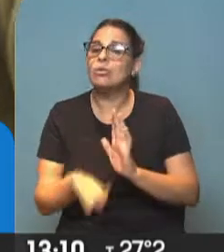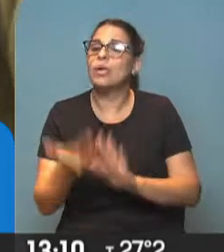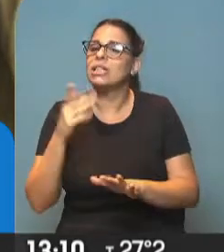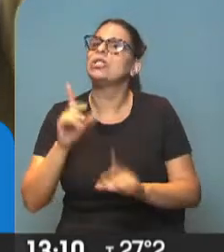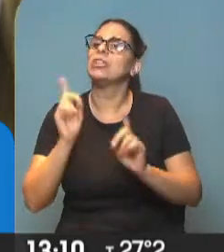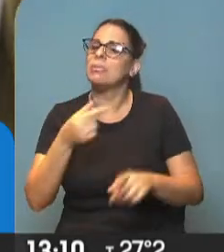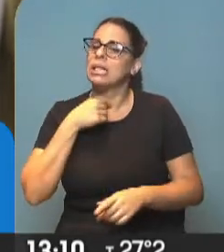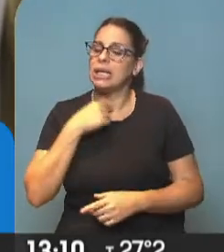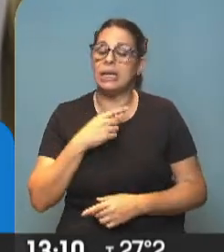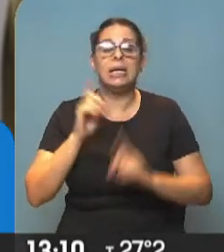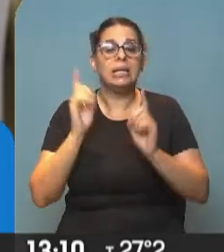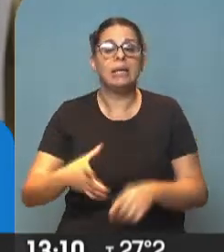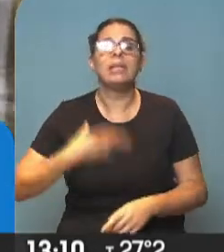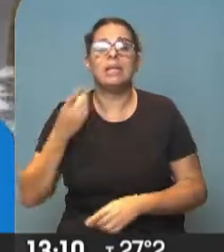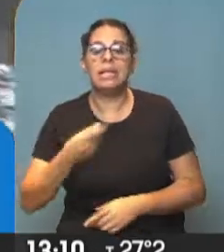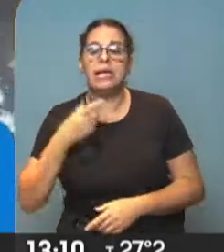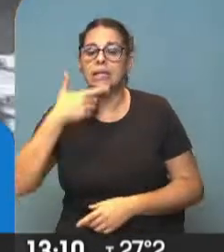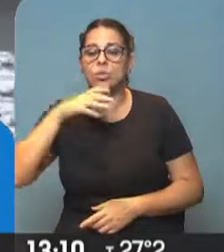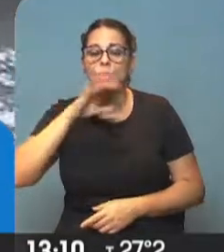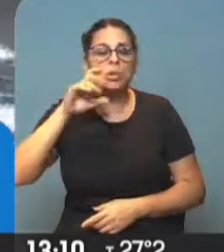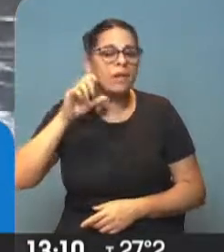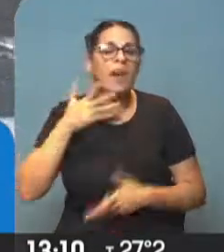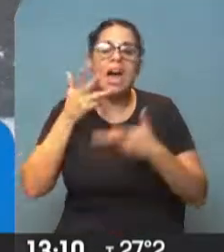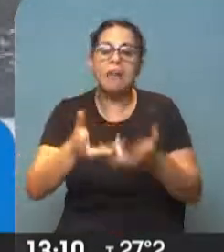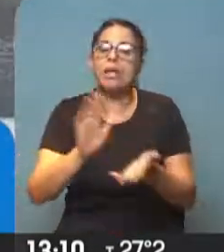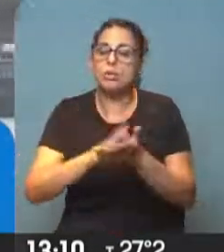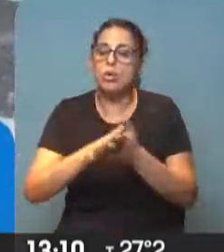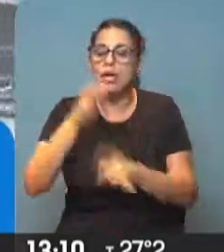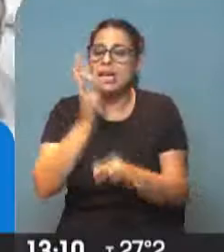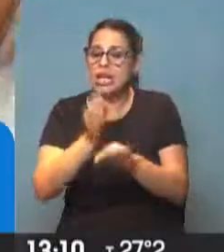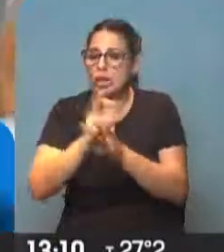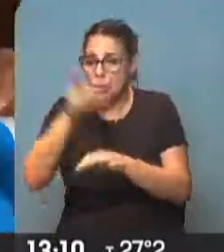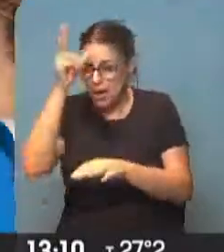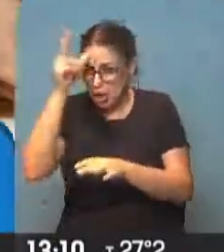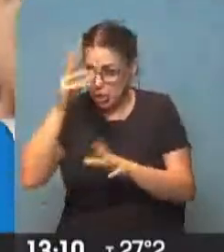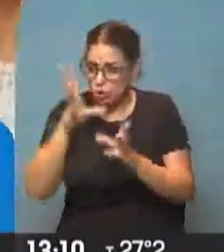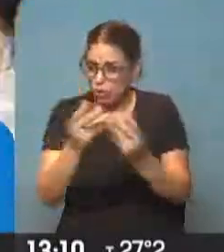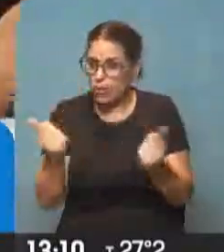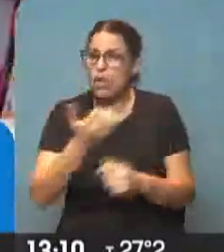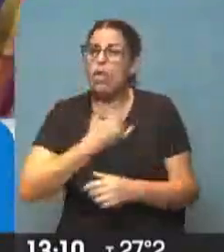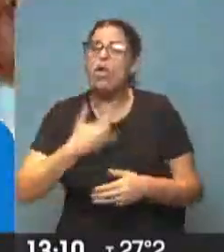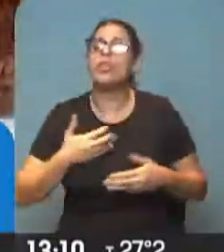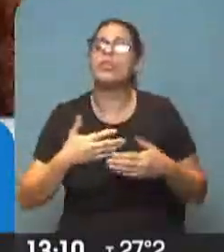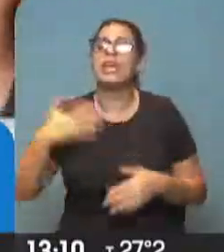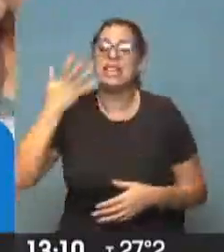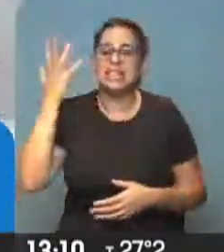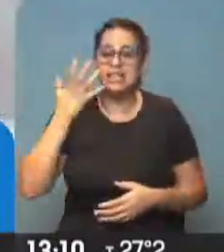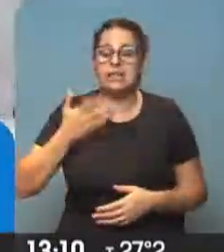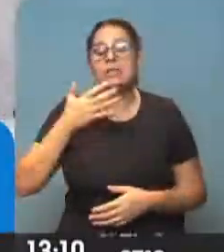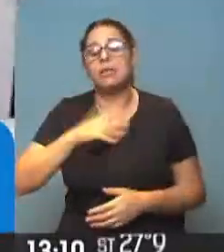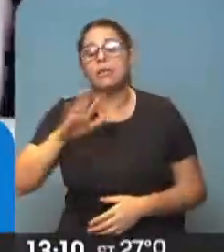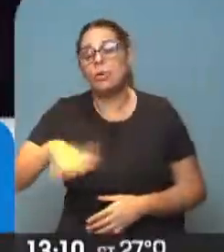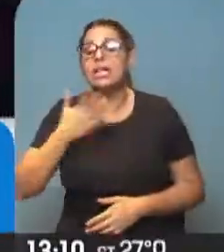En la ocasión, los dirigentes de SUTEBA se refirieron al cierre de 8 escuelas lanchas en la zona del Delta partido de San